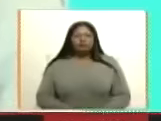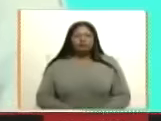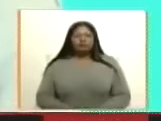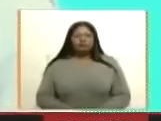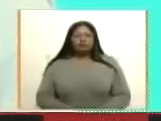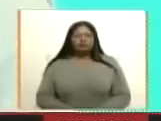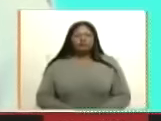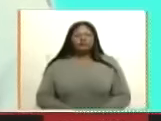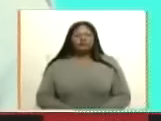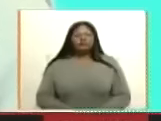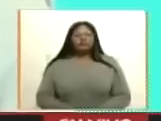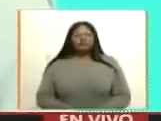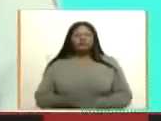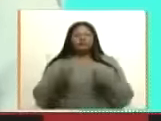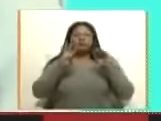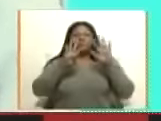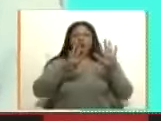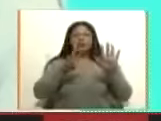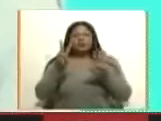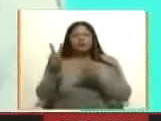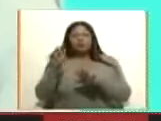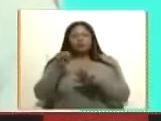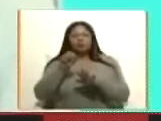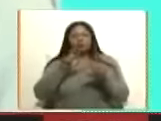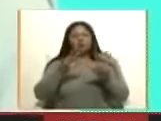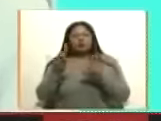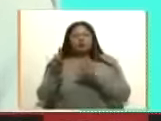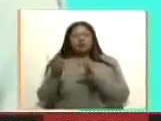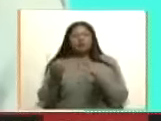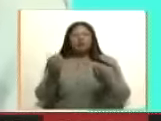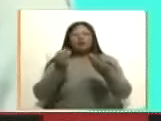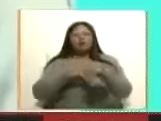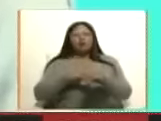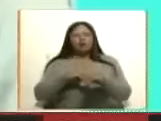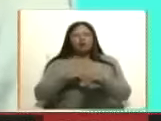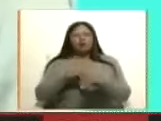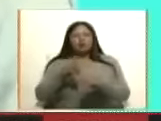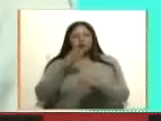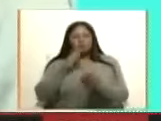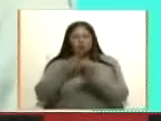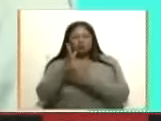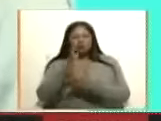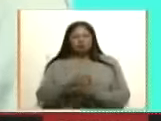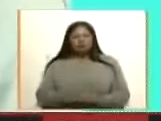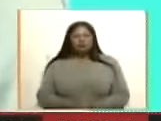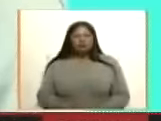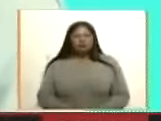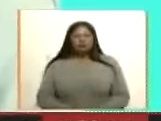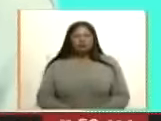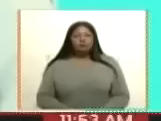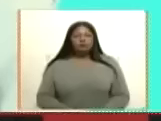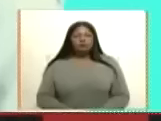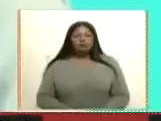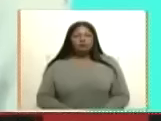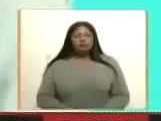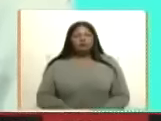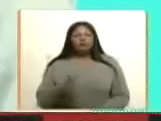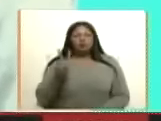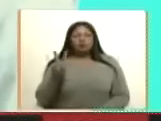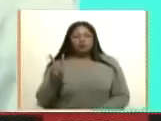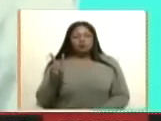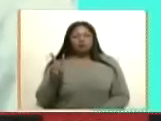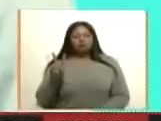el 97.83 por dijo que estaba de acuerdo con esa postura en la pregunta número dos